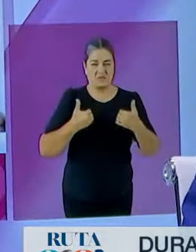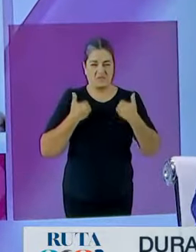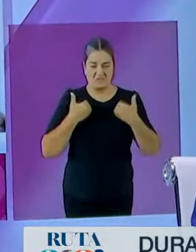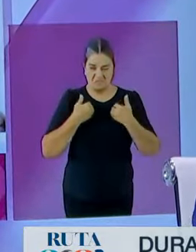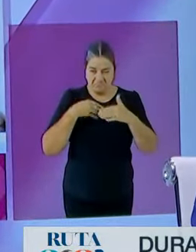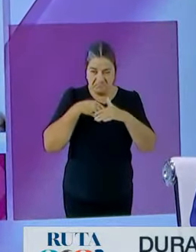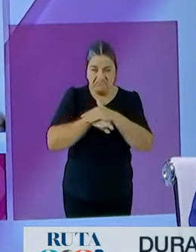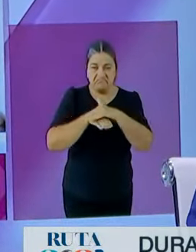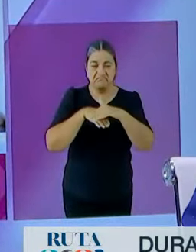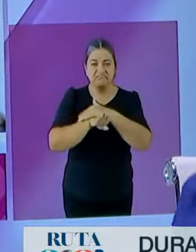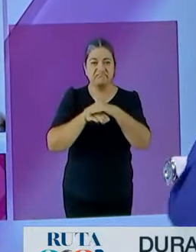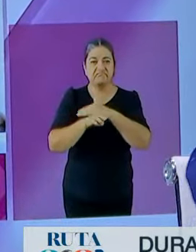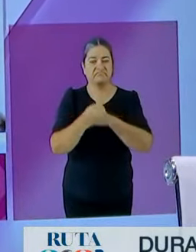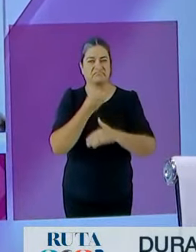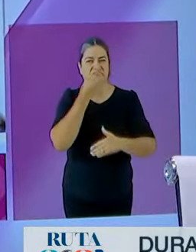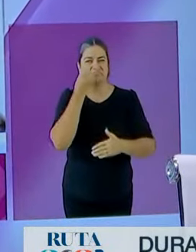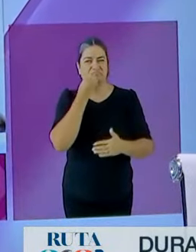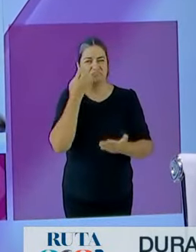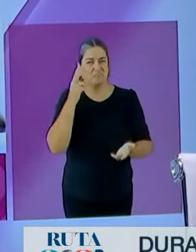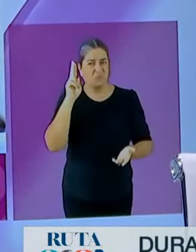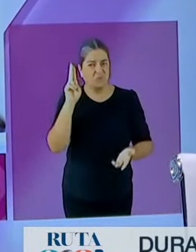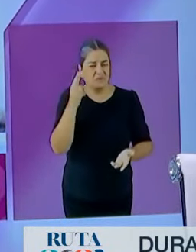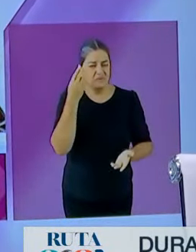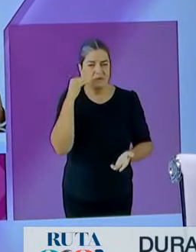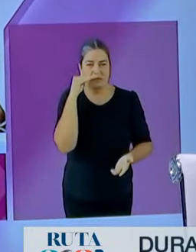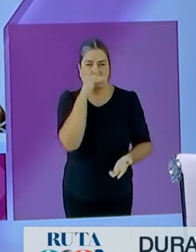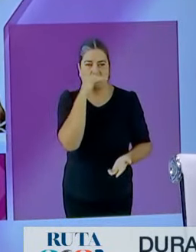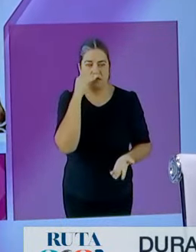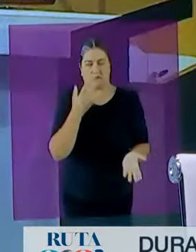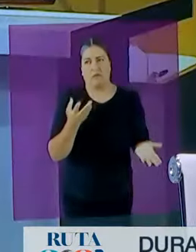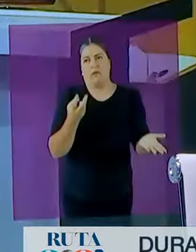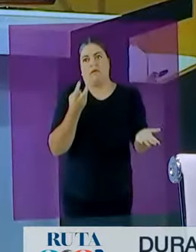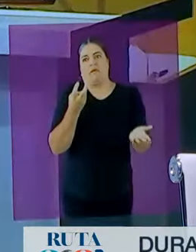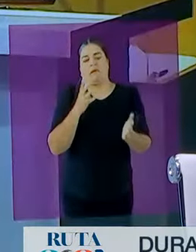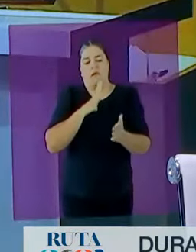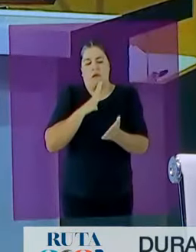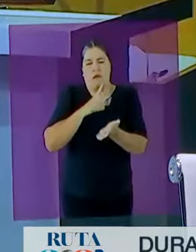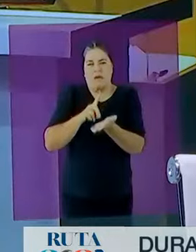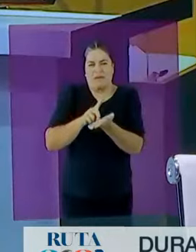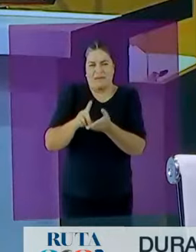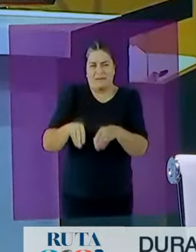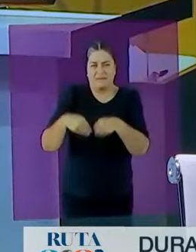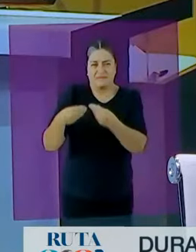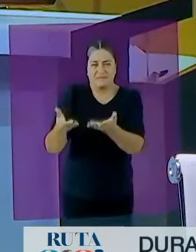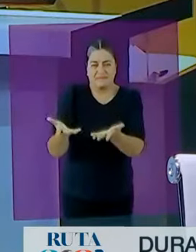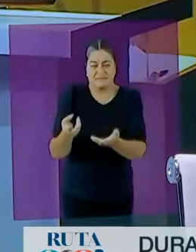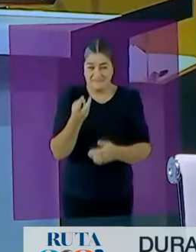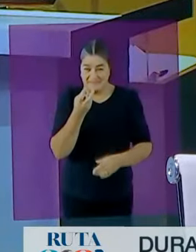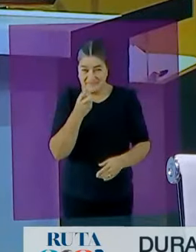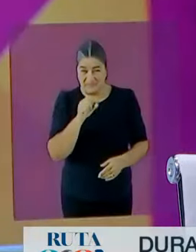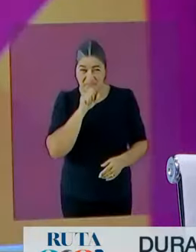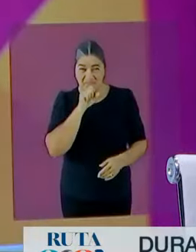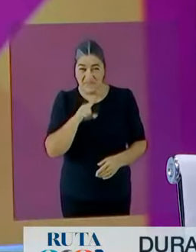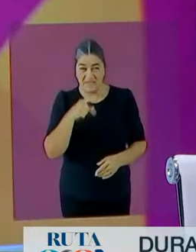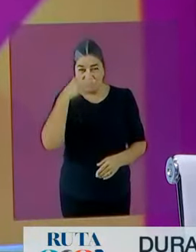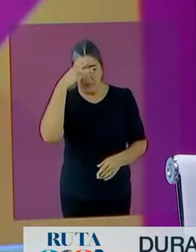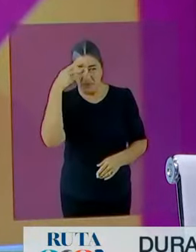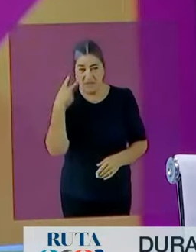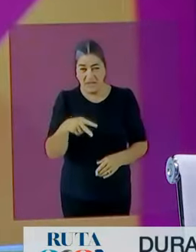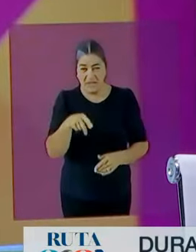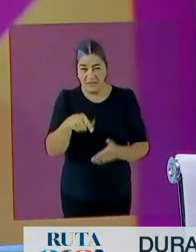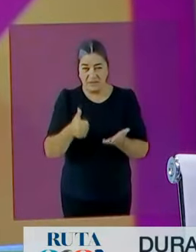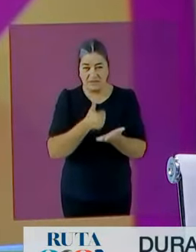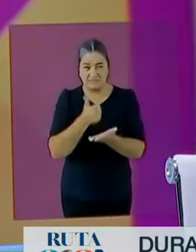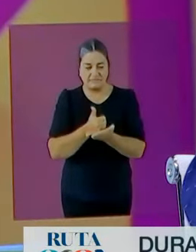tenías conciencia del problema, que fueron, uno, la legislación en transparencia, que fue reconocida internacionalmente. Toda la información que se